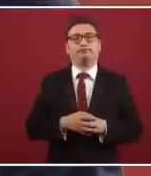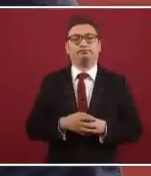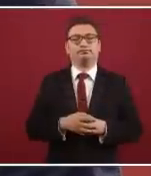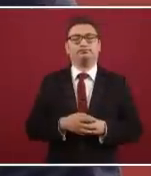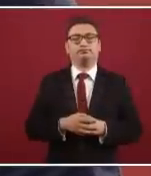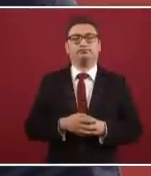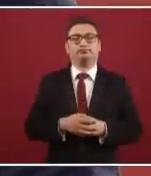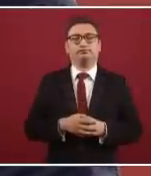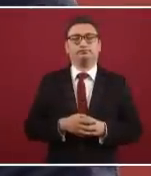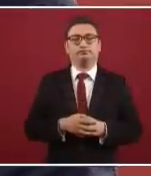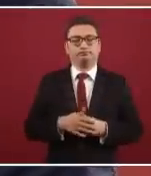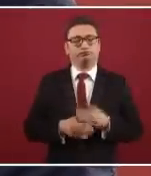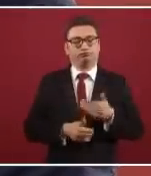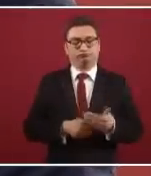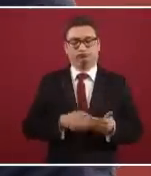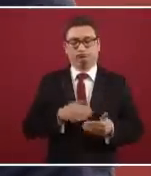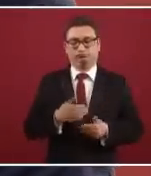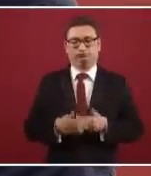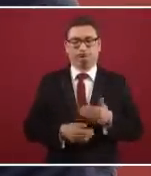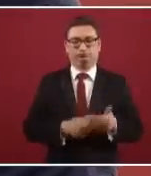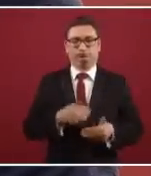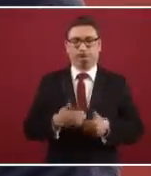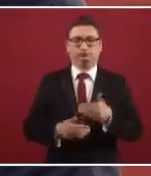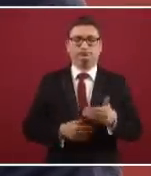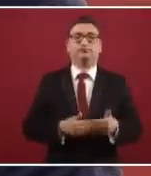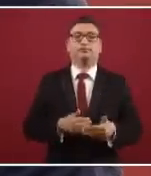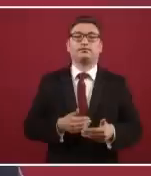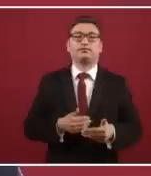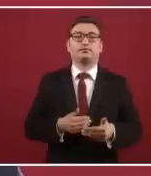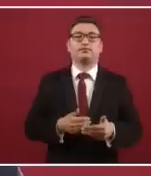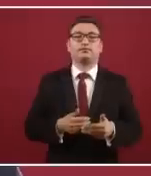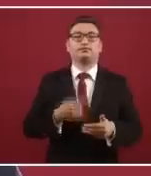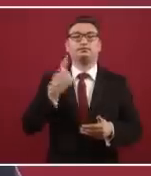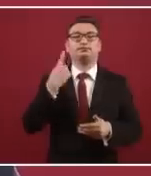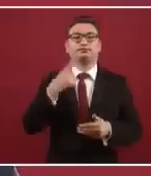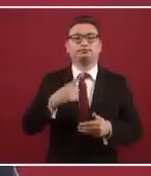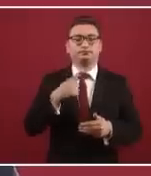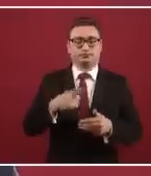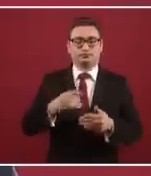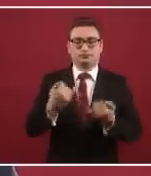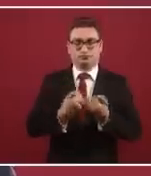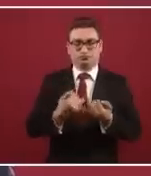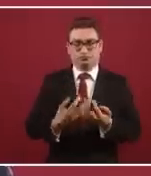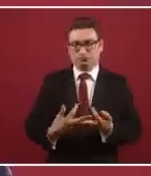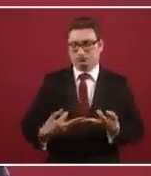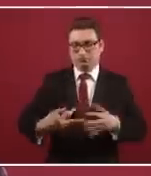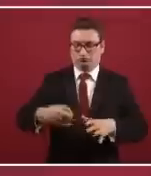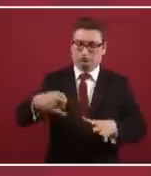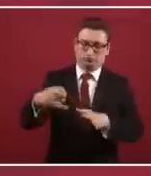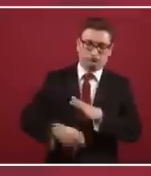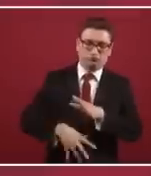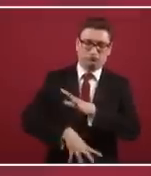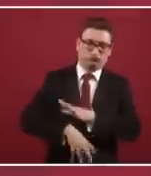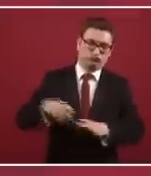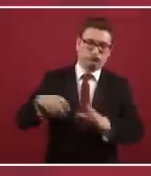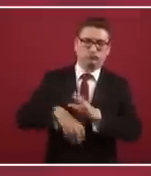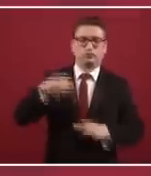seguir avanzando en la perforación de pozos en 20 campos.